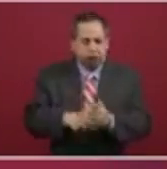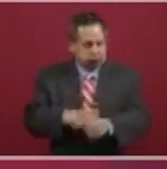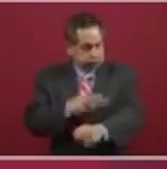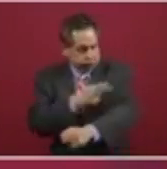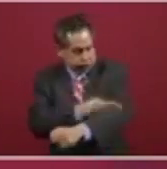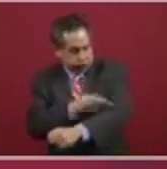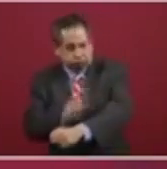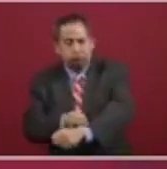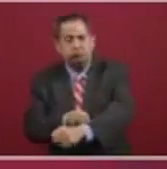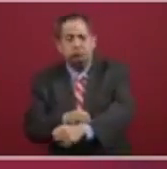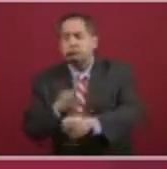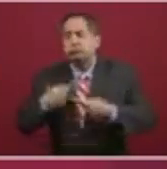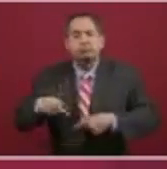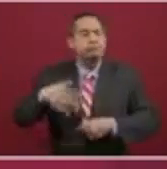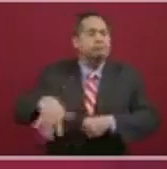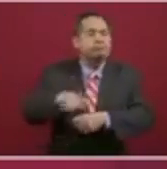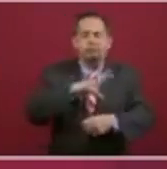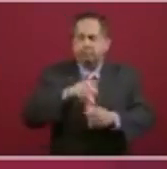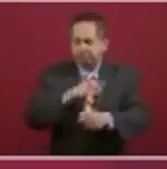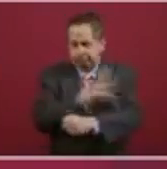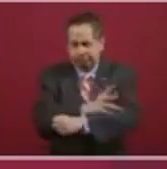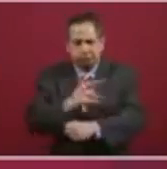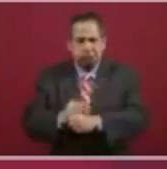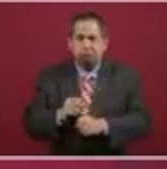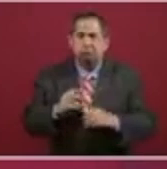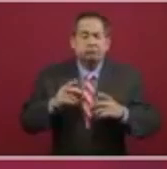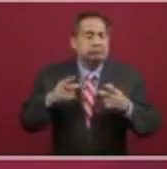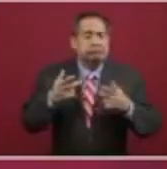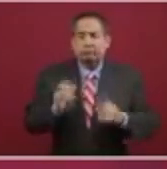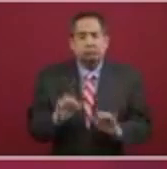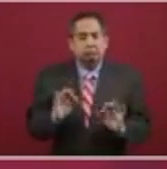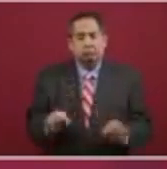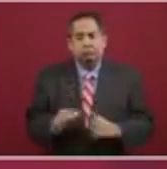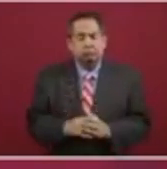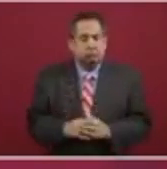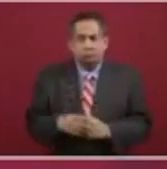honestidad de su pueblo. La gente